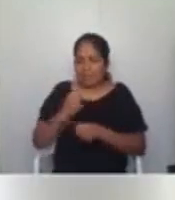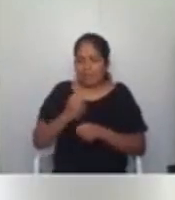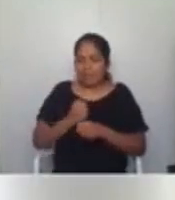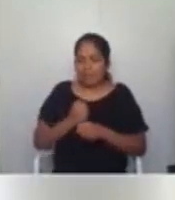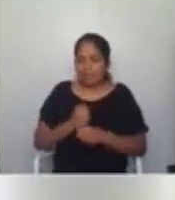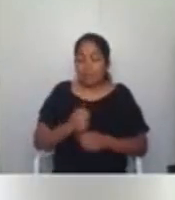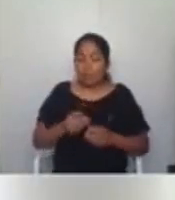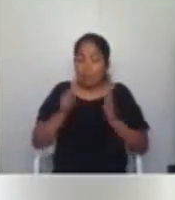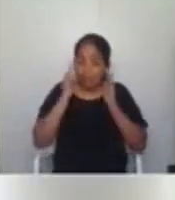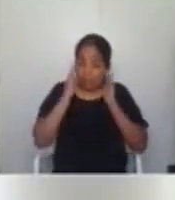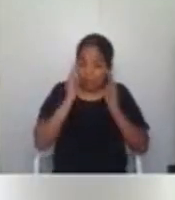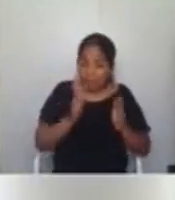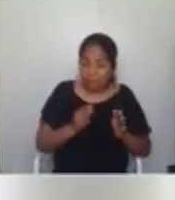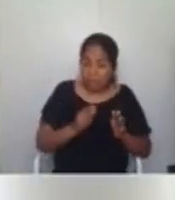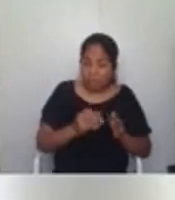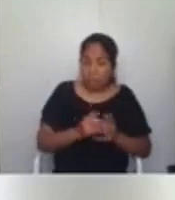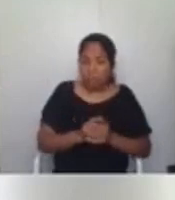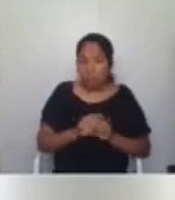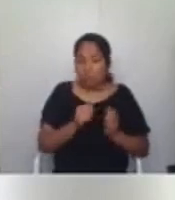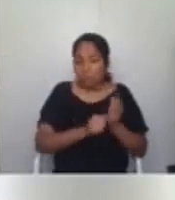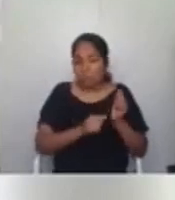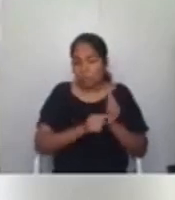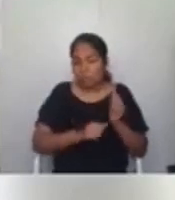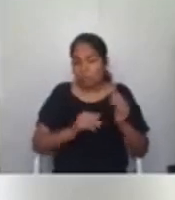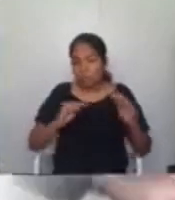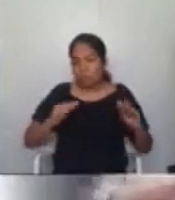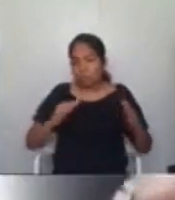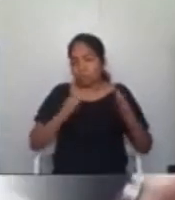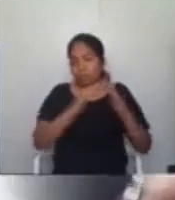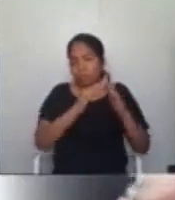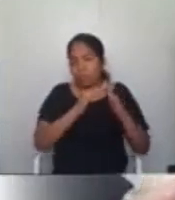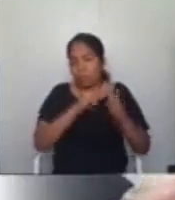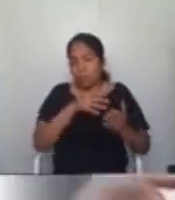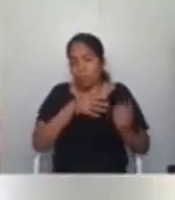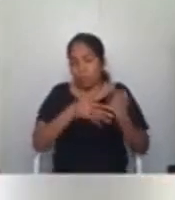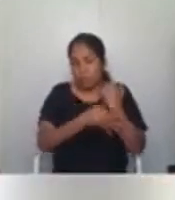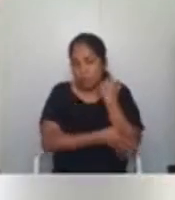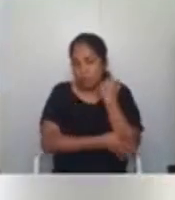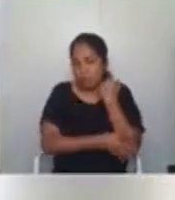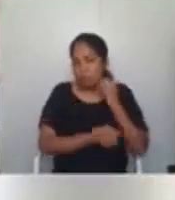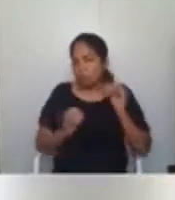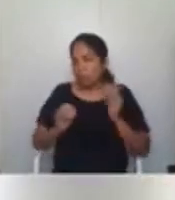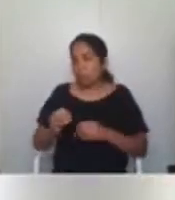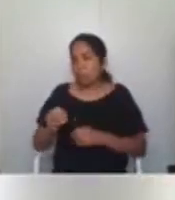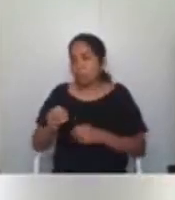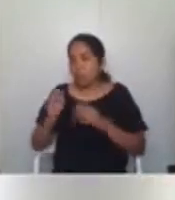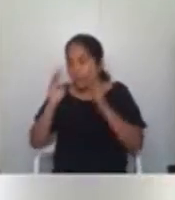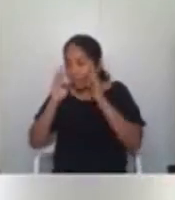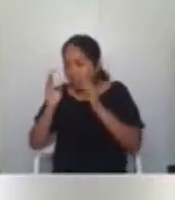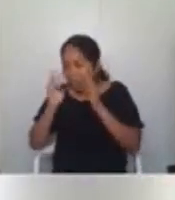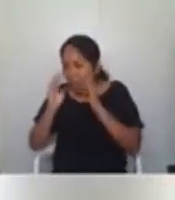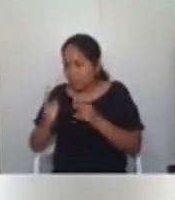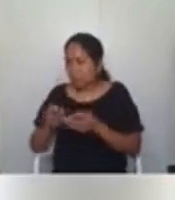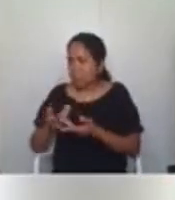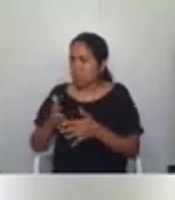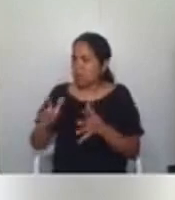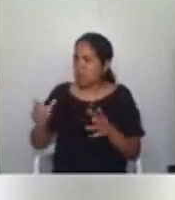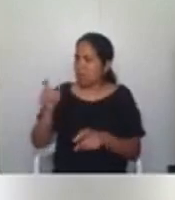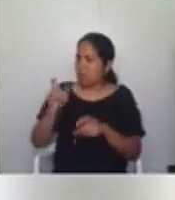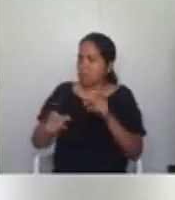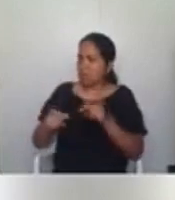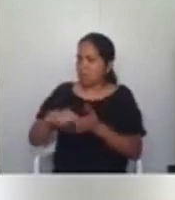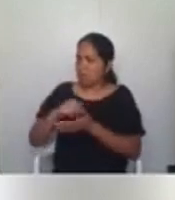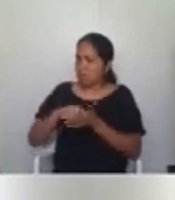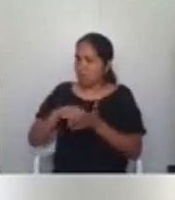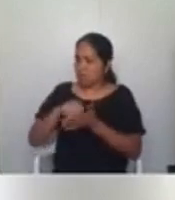atendemos a mis hermanos en los cerros? ¿O atendemos a unos señores que vienen, que ni vienen? Que muchos son